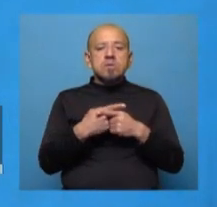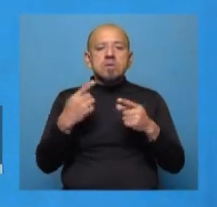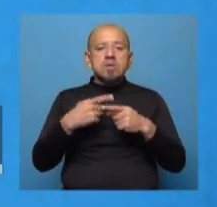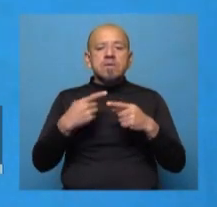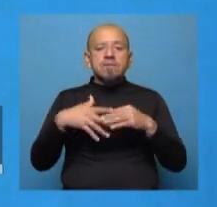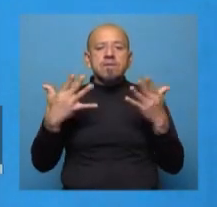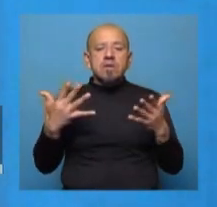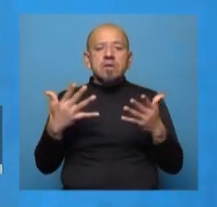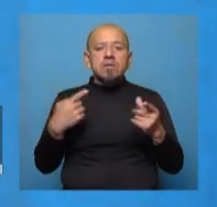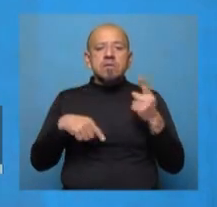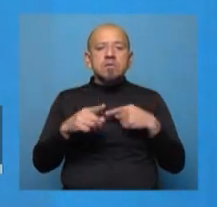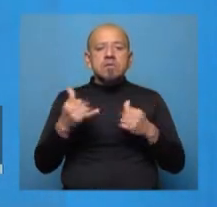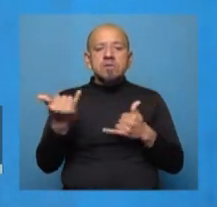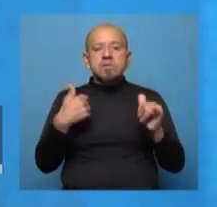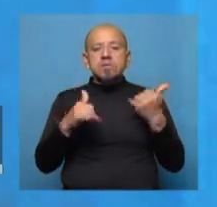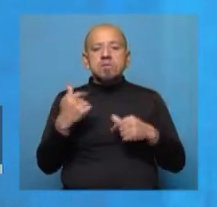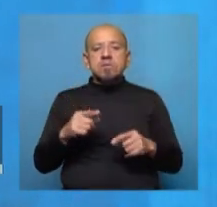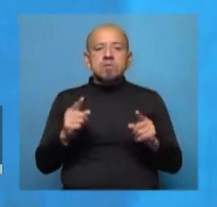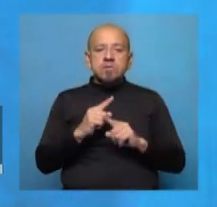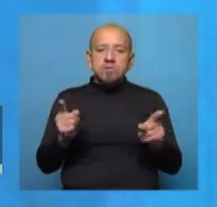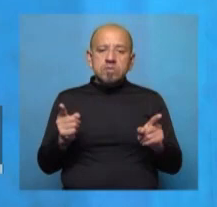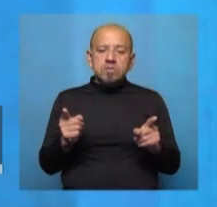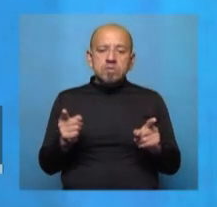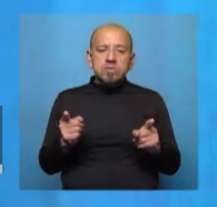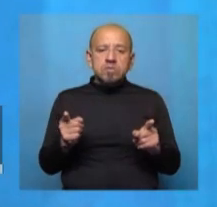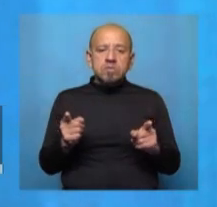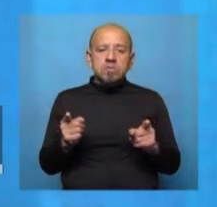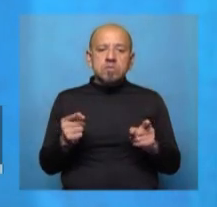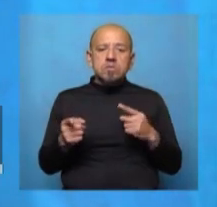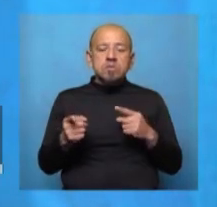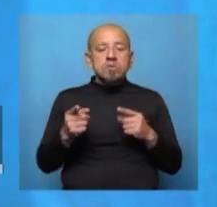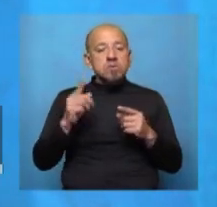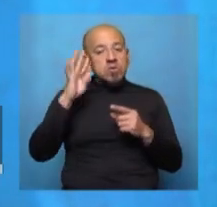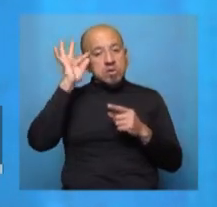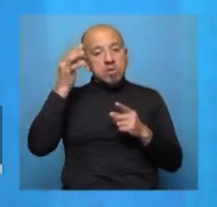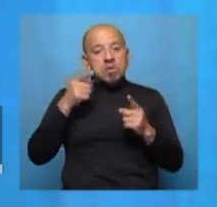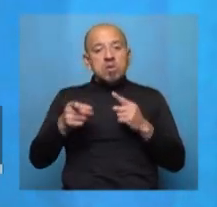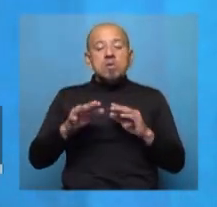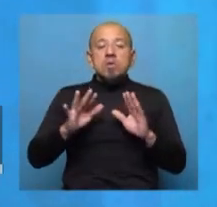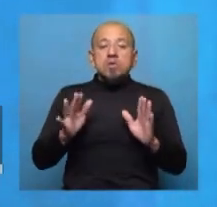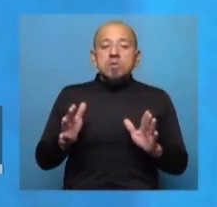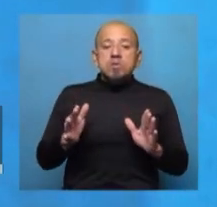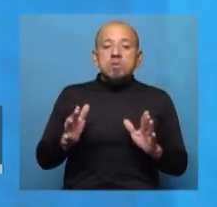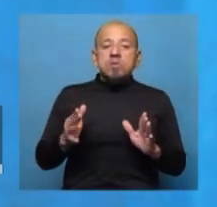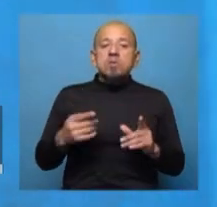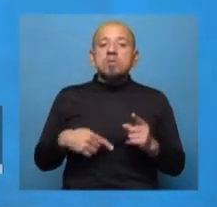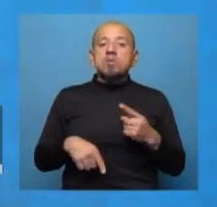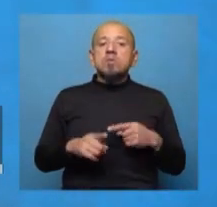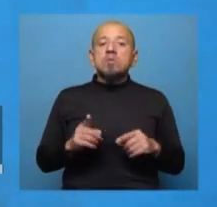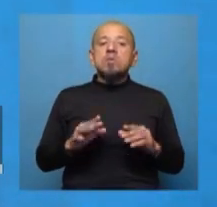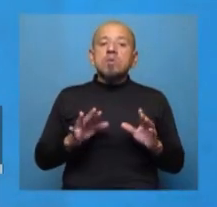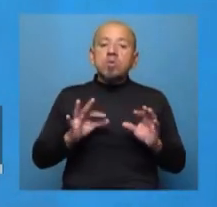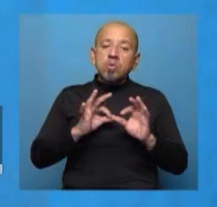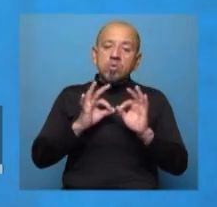inaugural pero hoy la información indica que no es así yo creo que quizás en un exceso de entusiasmo o